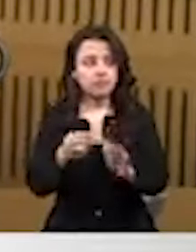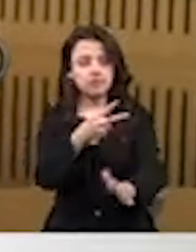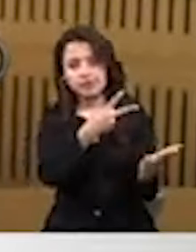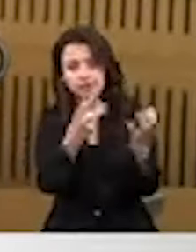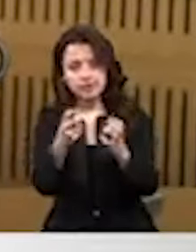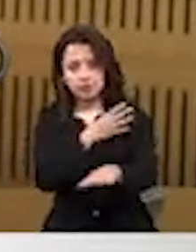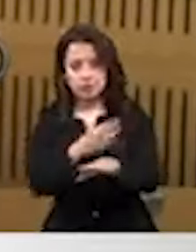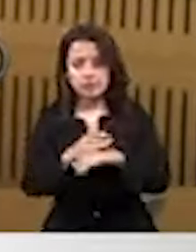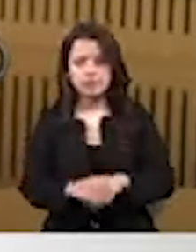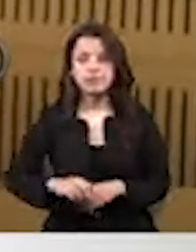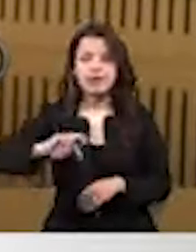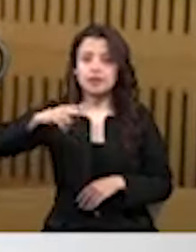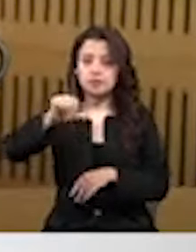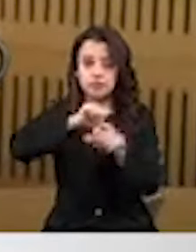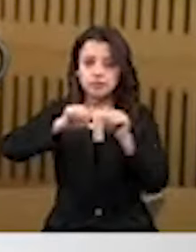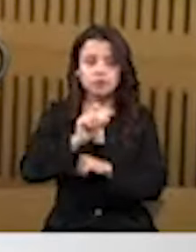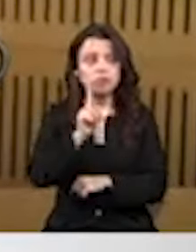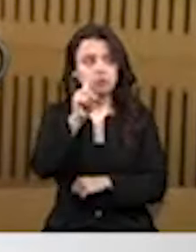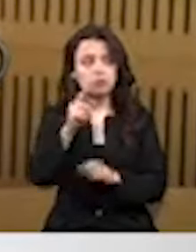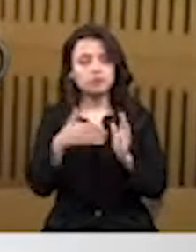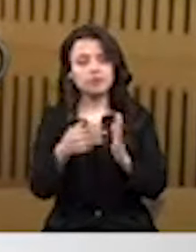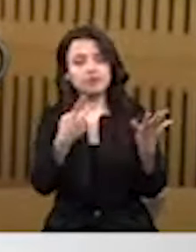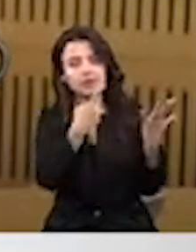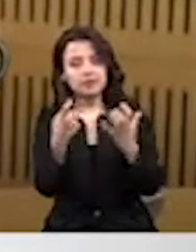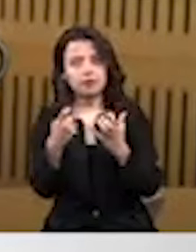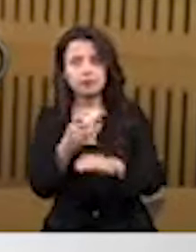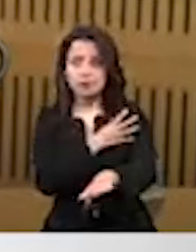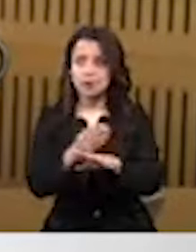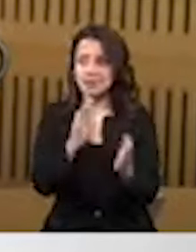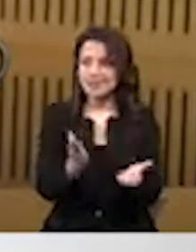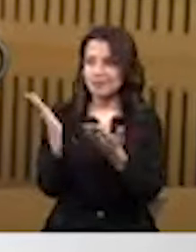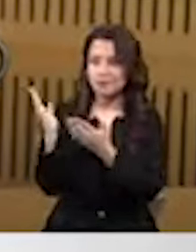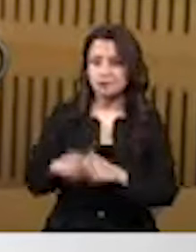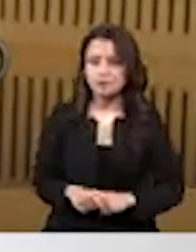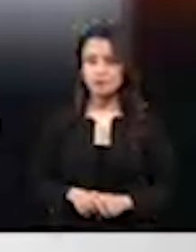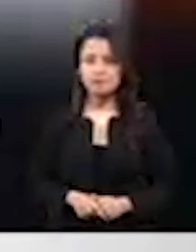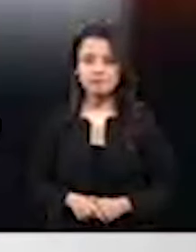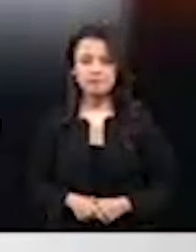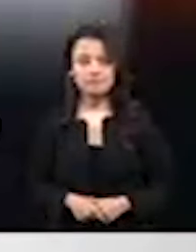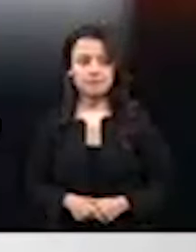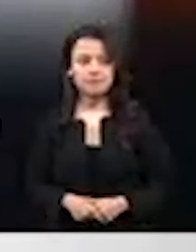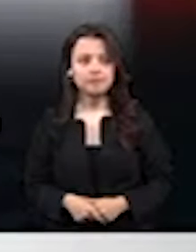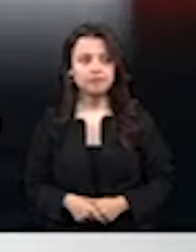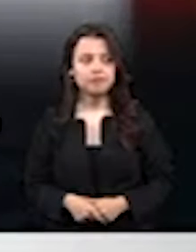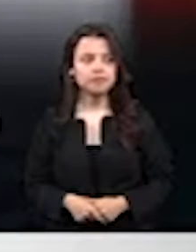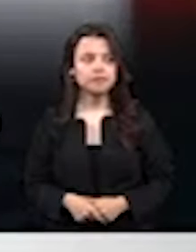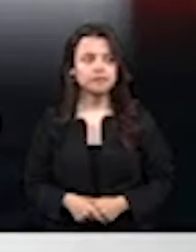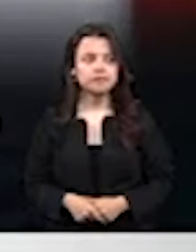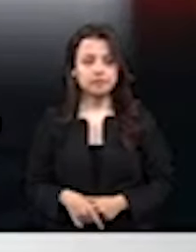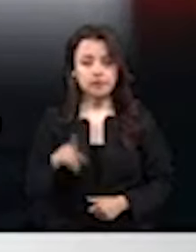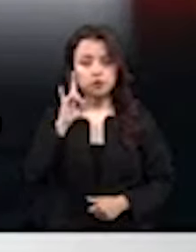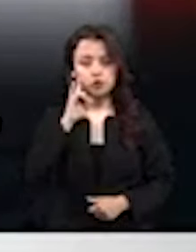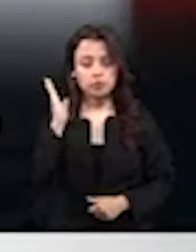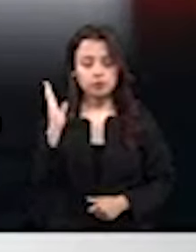y en la segunda vuelta por 1.600 millones de pesos. Esto fue lo que pasó en septiembre. El explosivo reporte